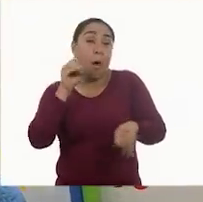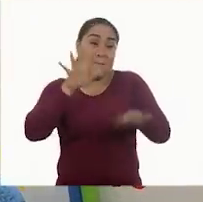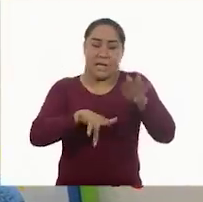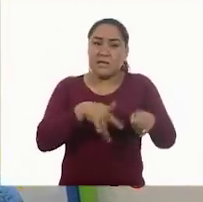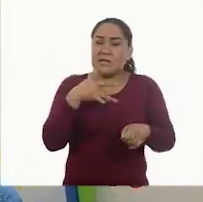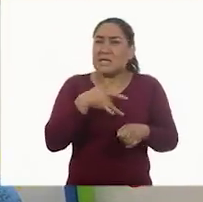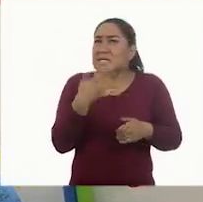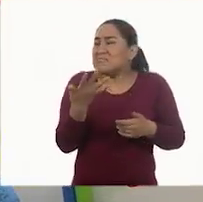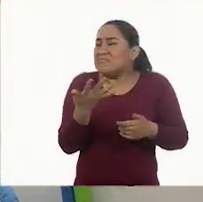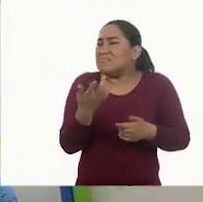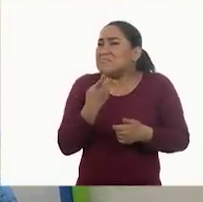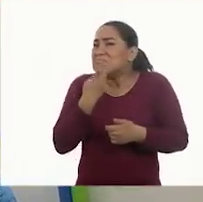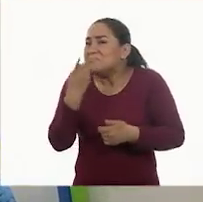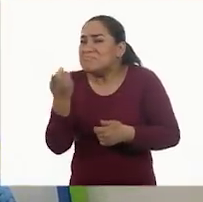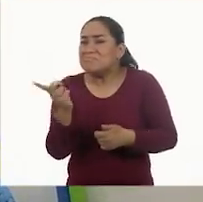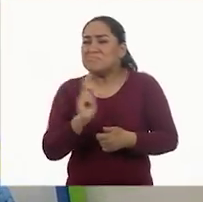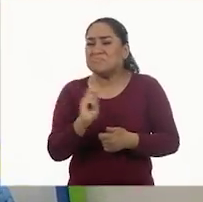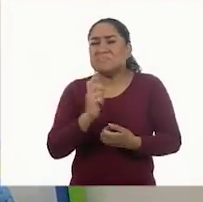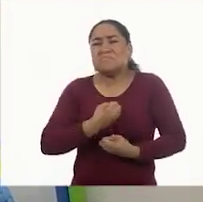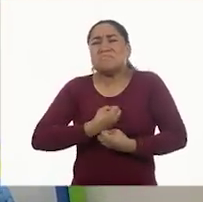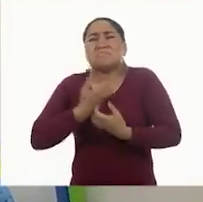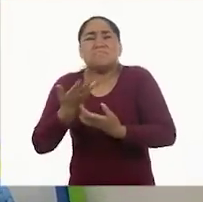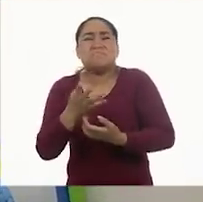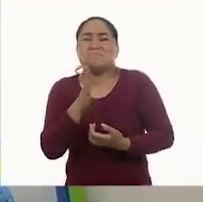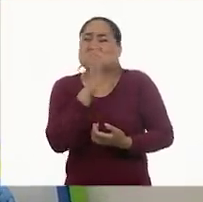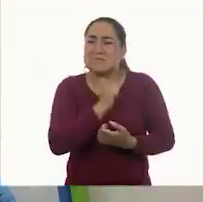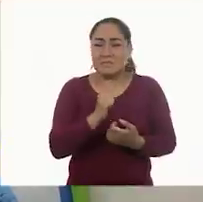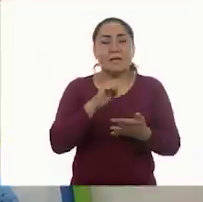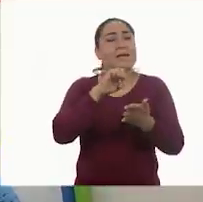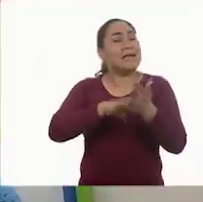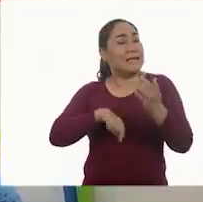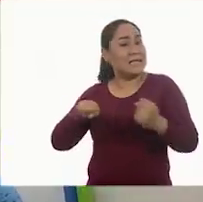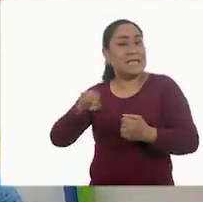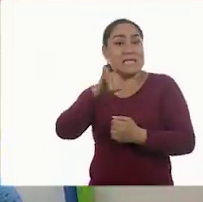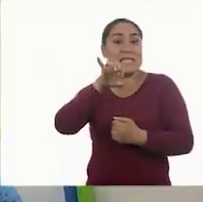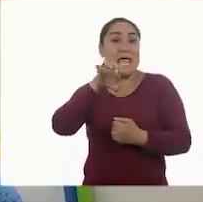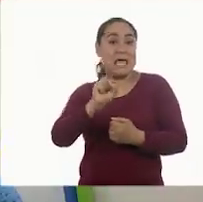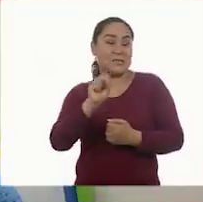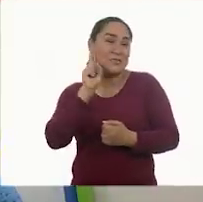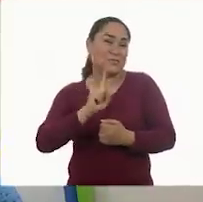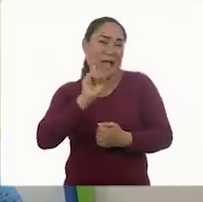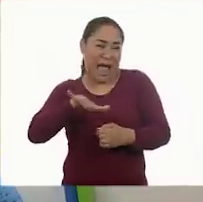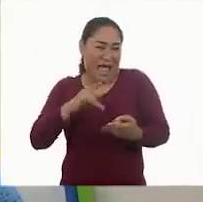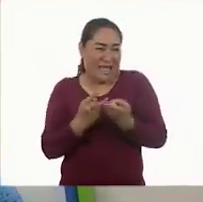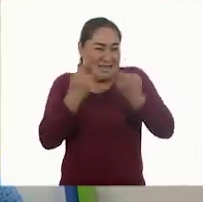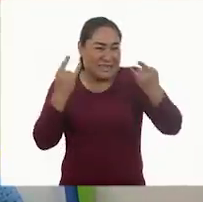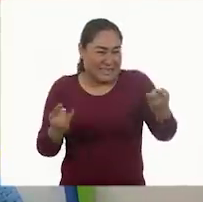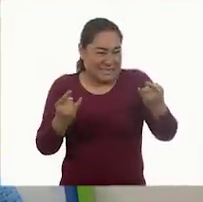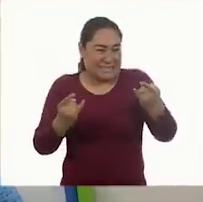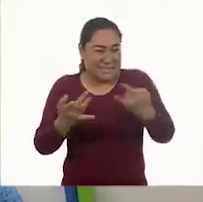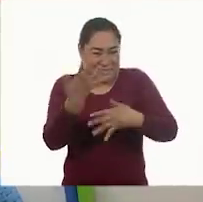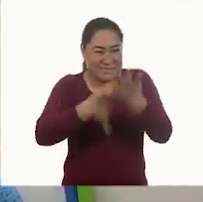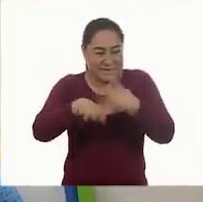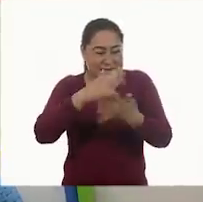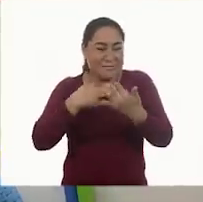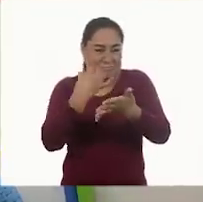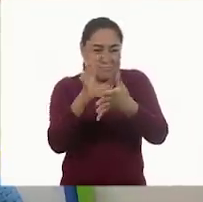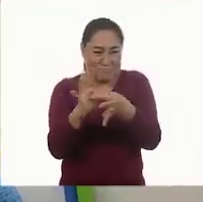o cuesta trabajo decirlo, como en el cuento de Inés. ¿Se acuerdan? Como la experiencia de Inés, que Inés nos compartió. Ella sentía